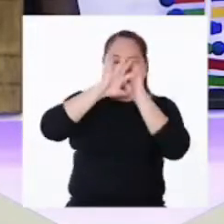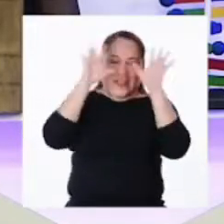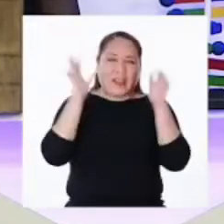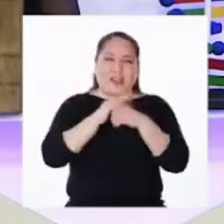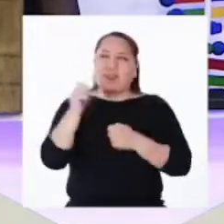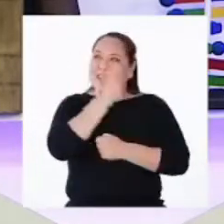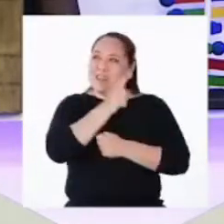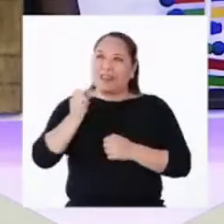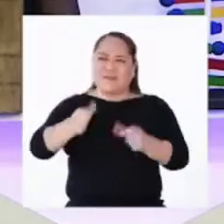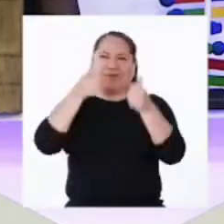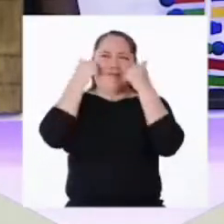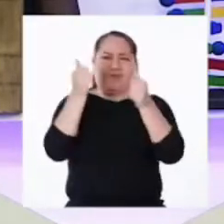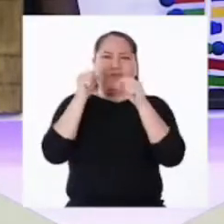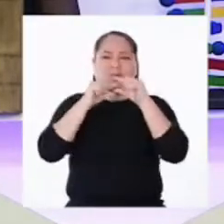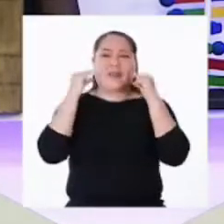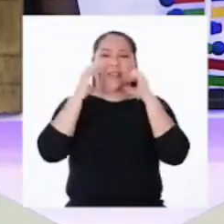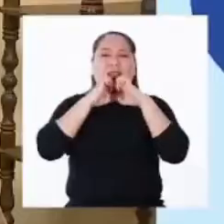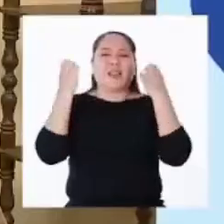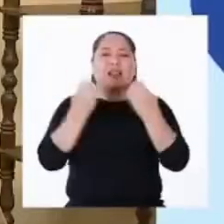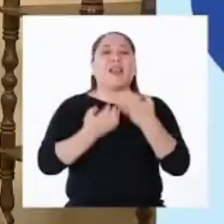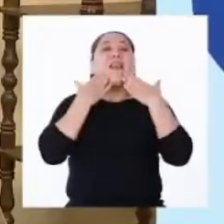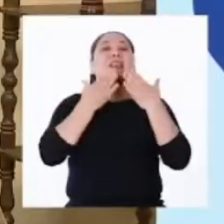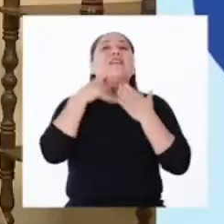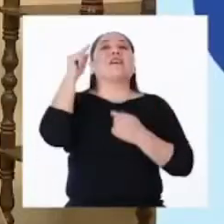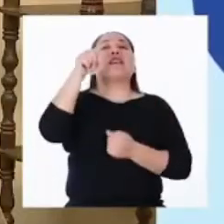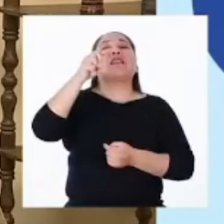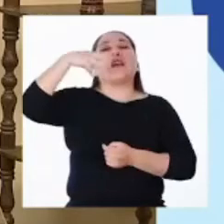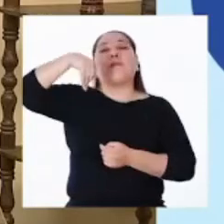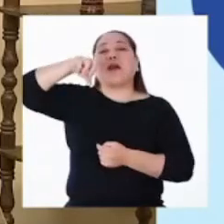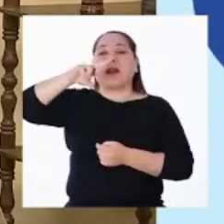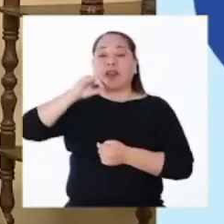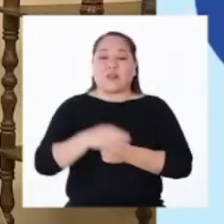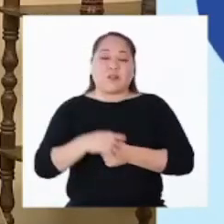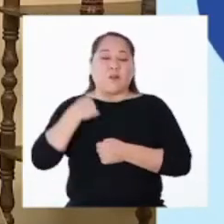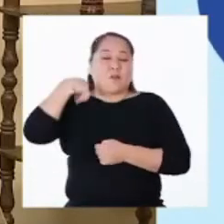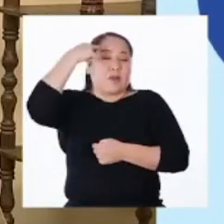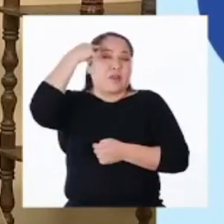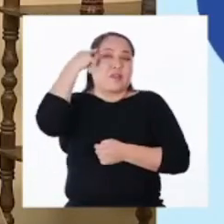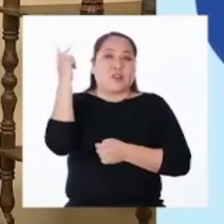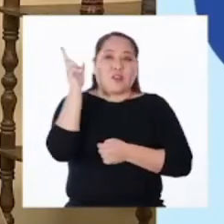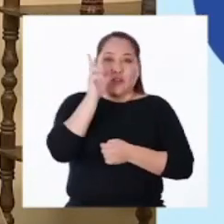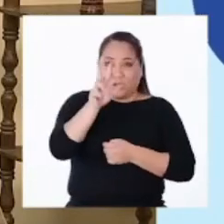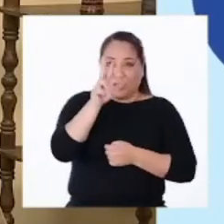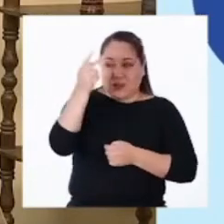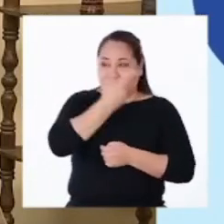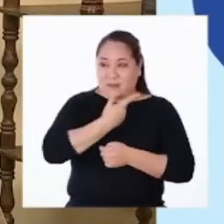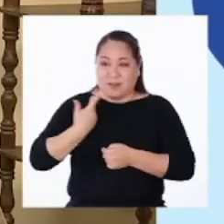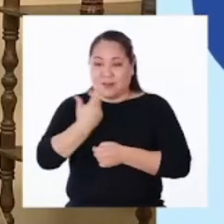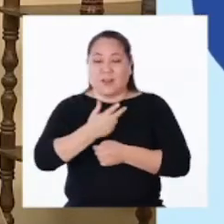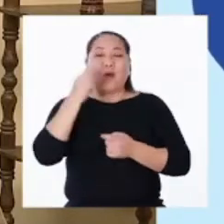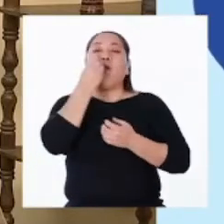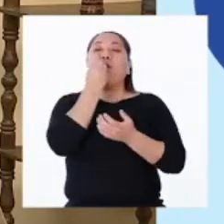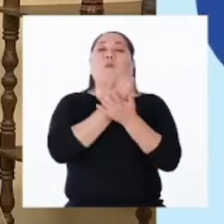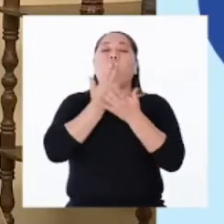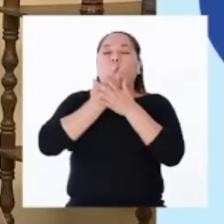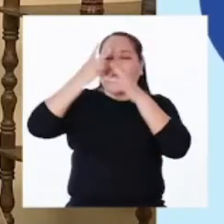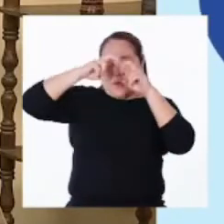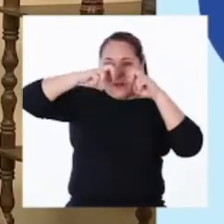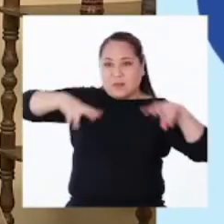Claridad. Ustedes hacen un gran equipo. Gracias a ti, Mario. Creo que los tres hemos hecho una